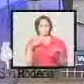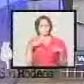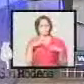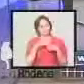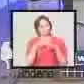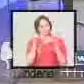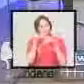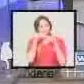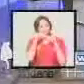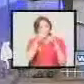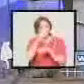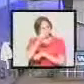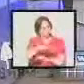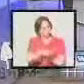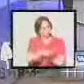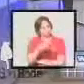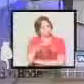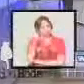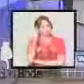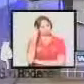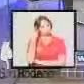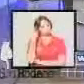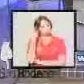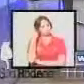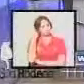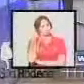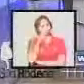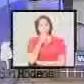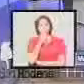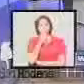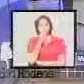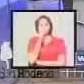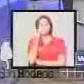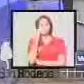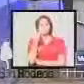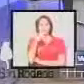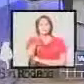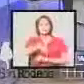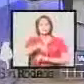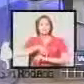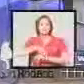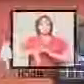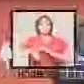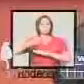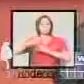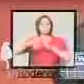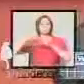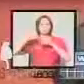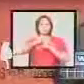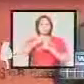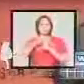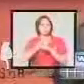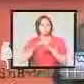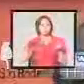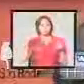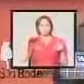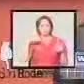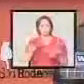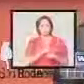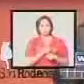señor. Claro que sí. Es que sí. Mi esposa hace años no labora donde ella